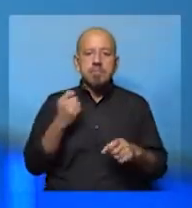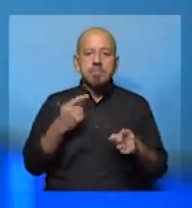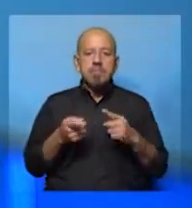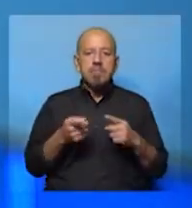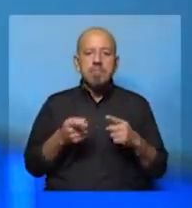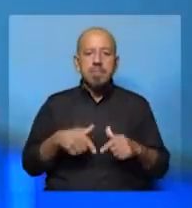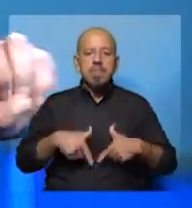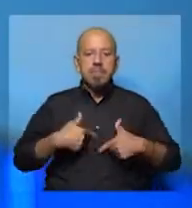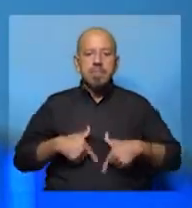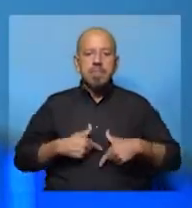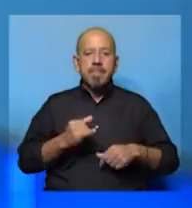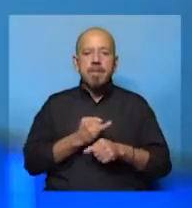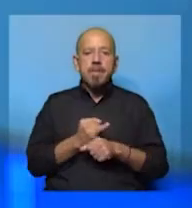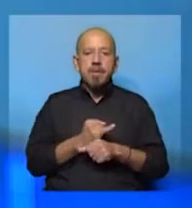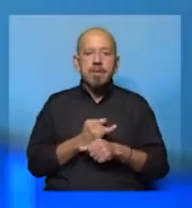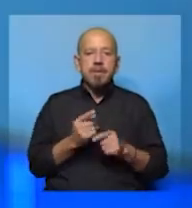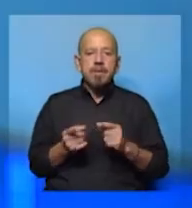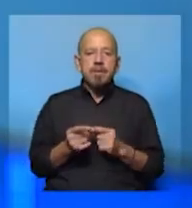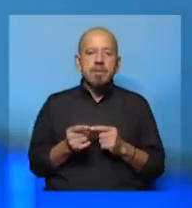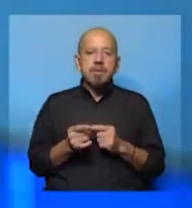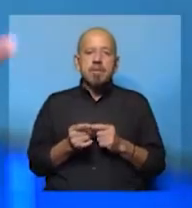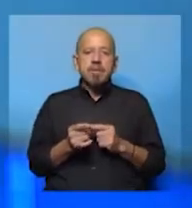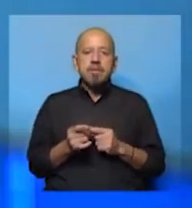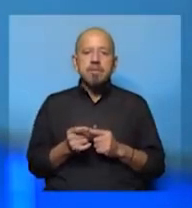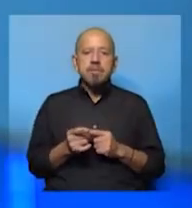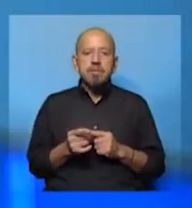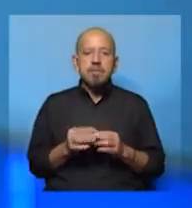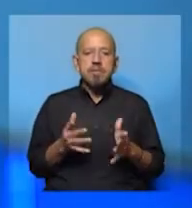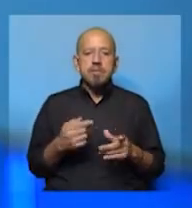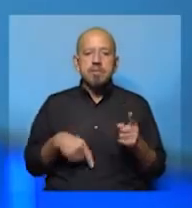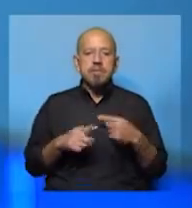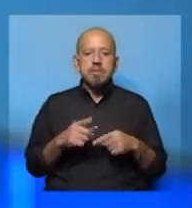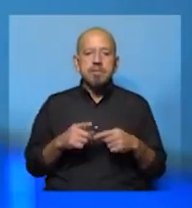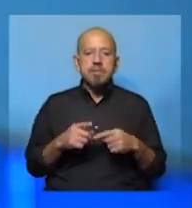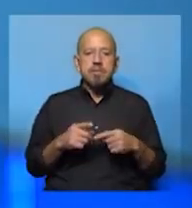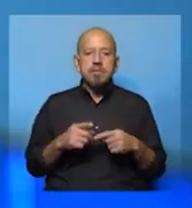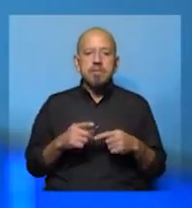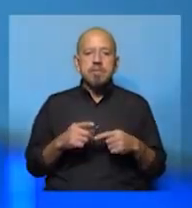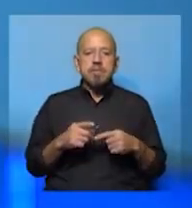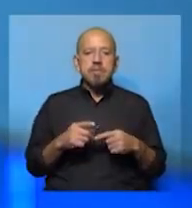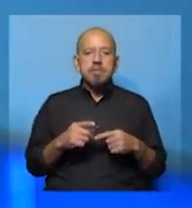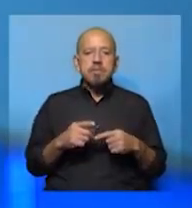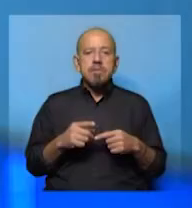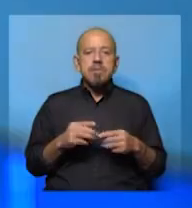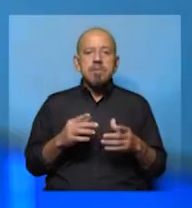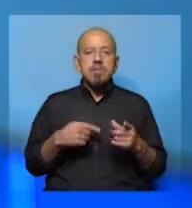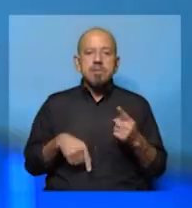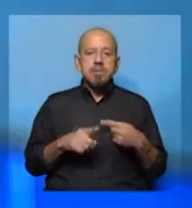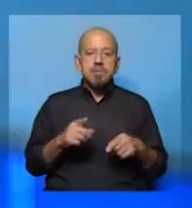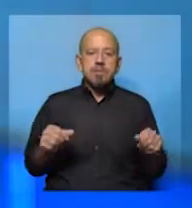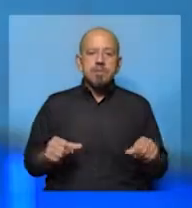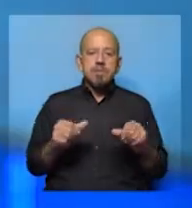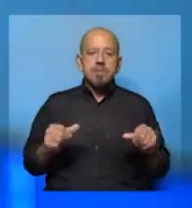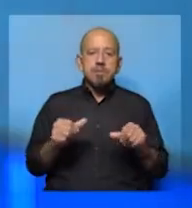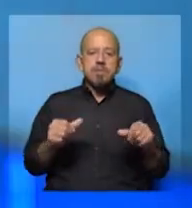que el Ministerio de Industria está se vincula salvo conoce con el resto de los entes y aparte en función de eso hizo un